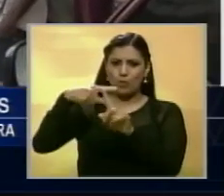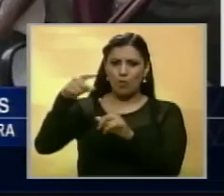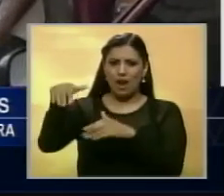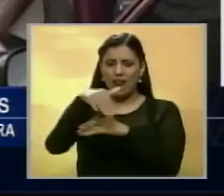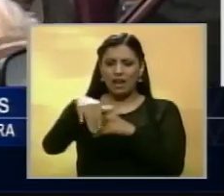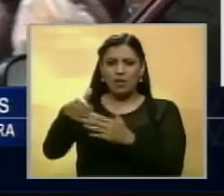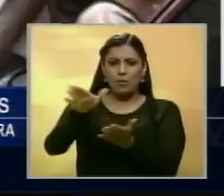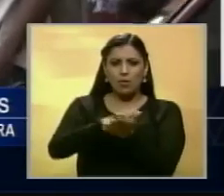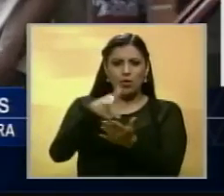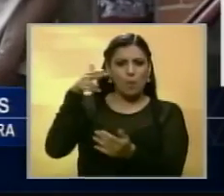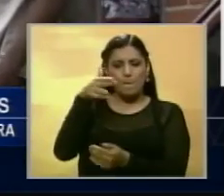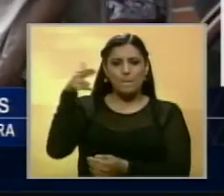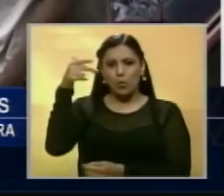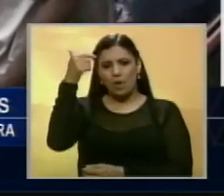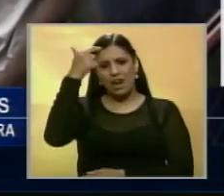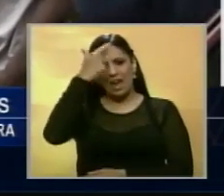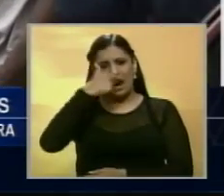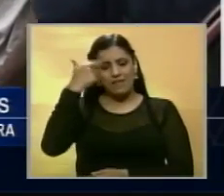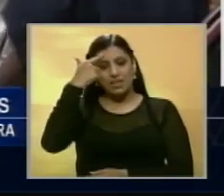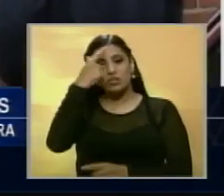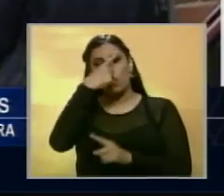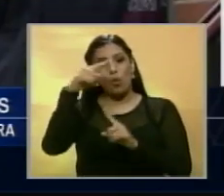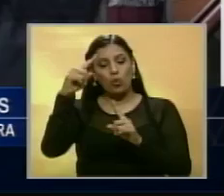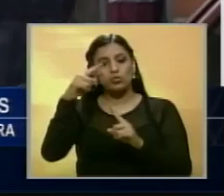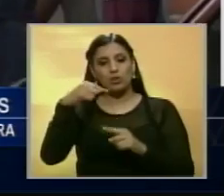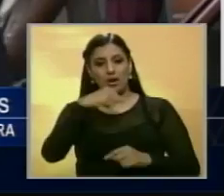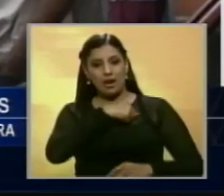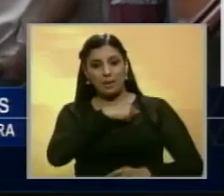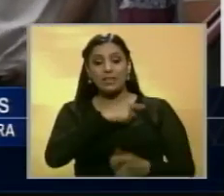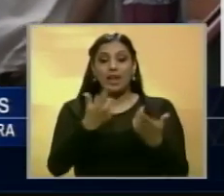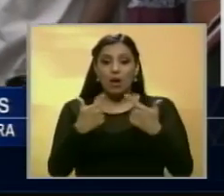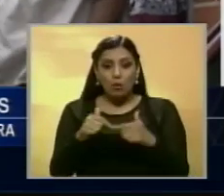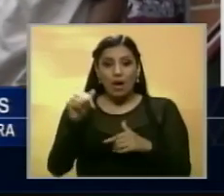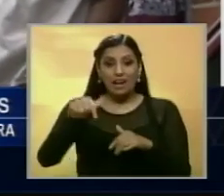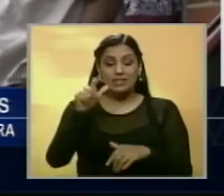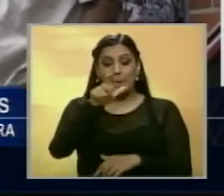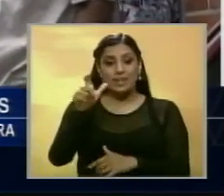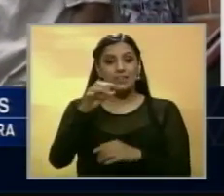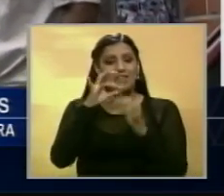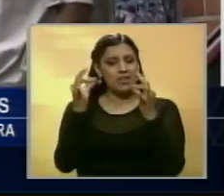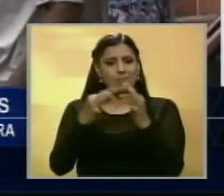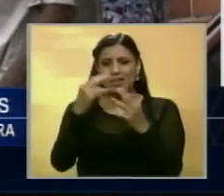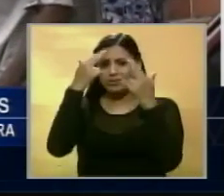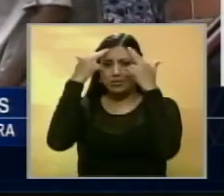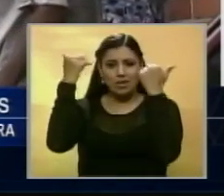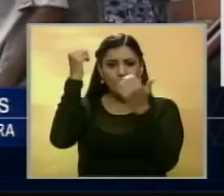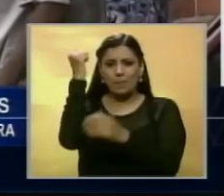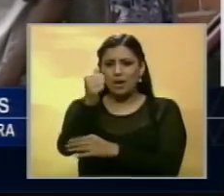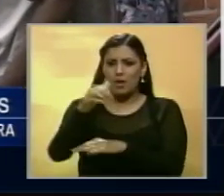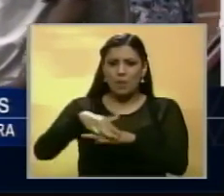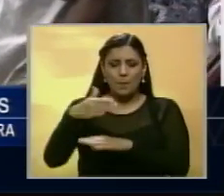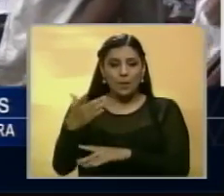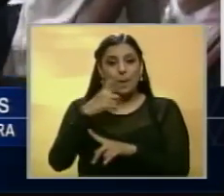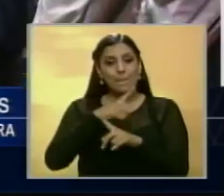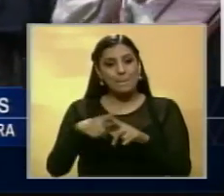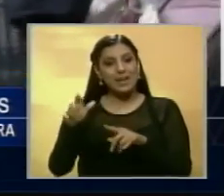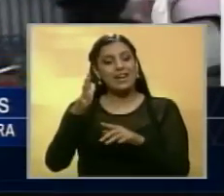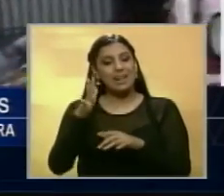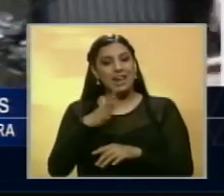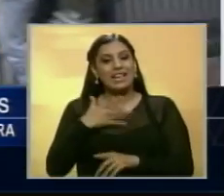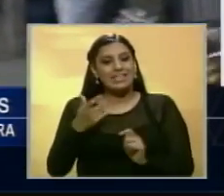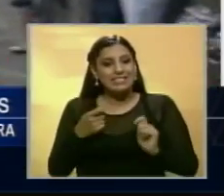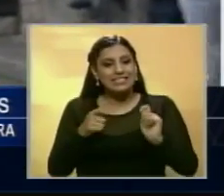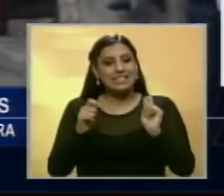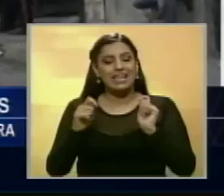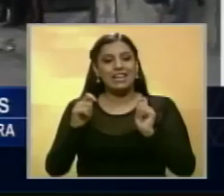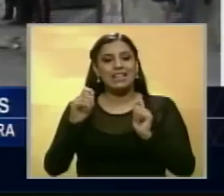vía pública con un impacto de bala en la cabeza y otro en el costado. Hasta ahora sus familiares desconocen la causa de su muerte, presumen que pudo